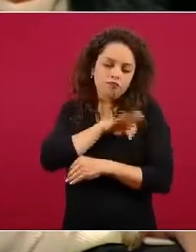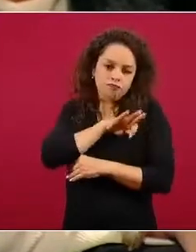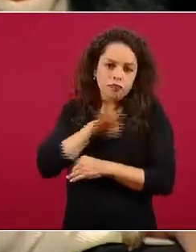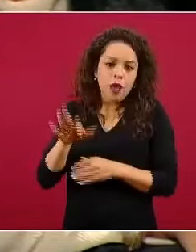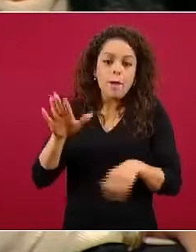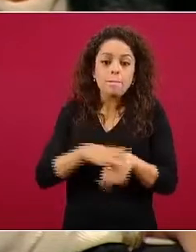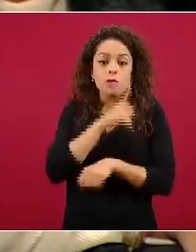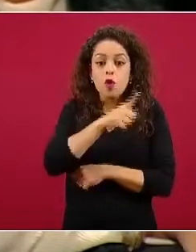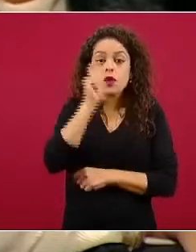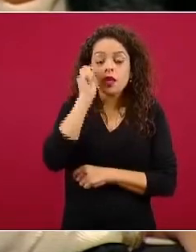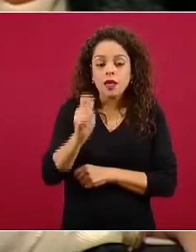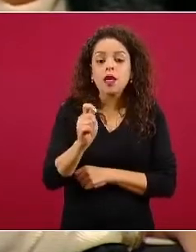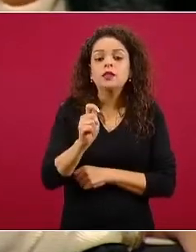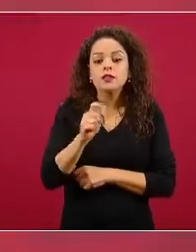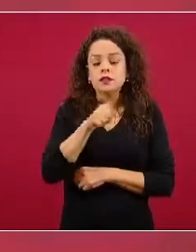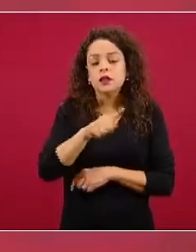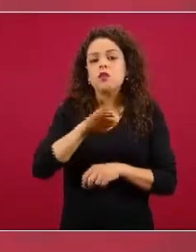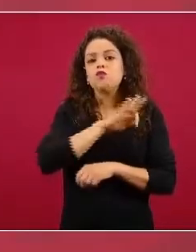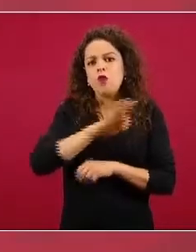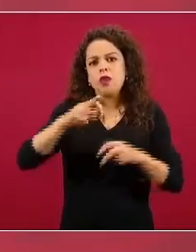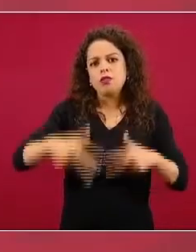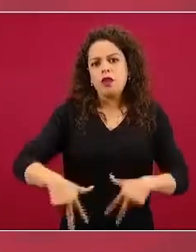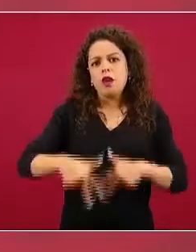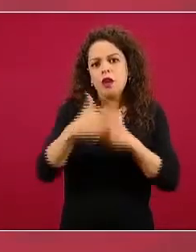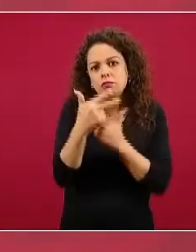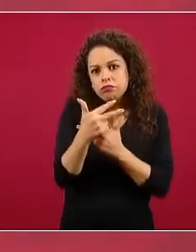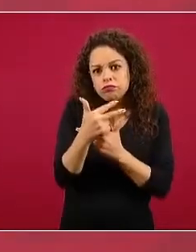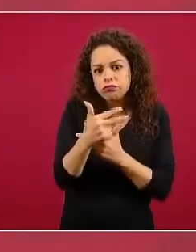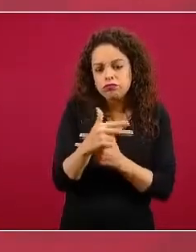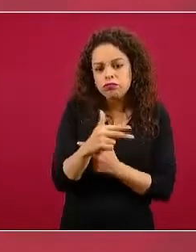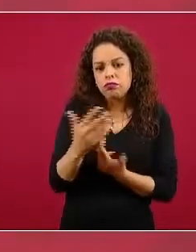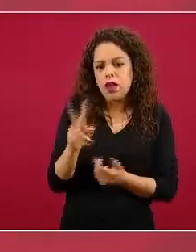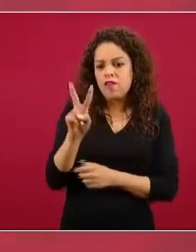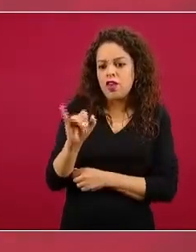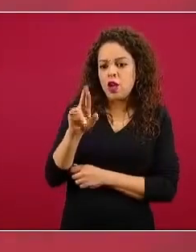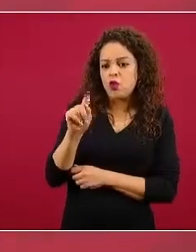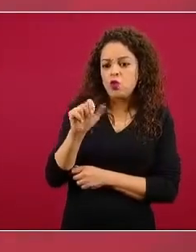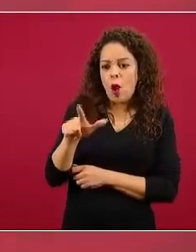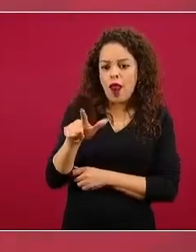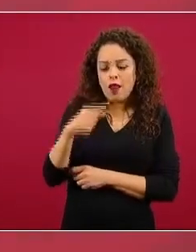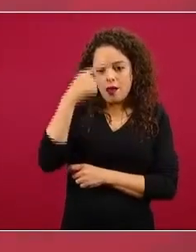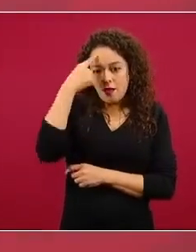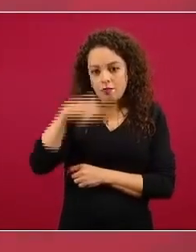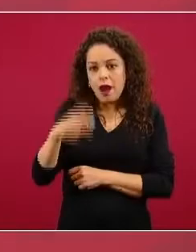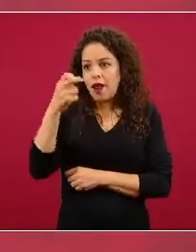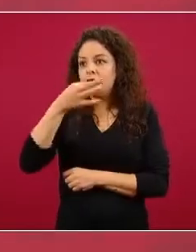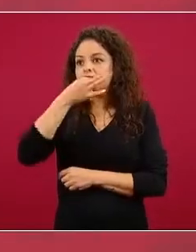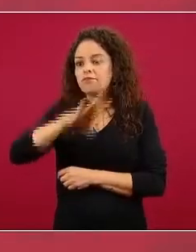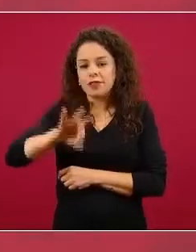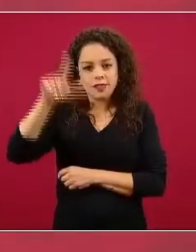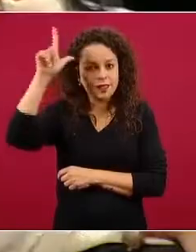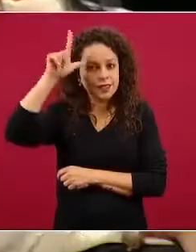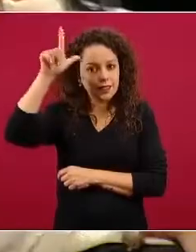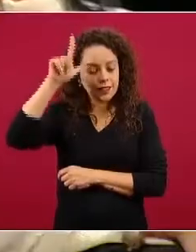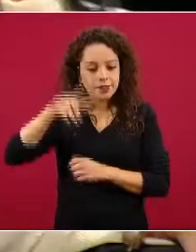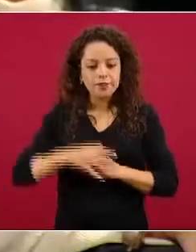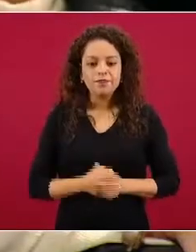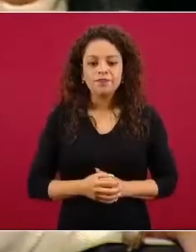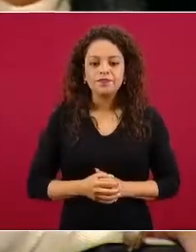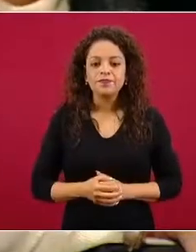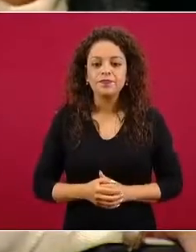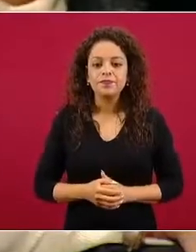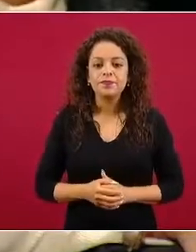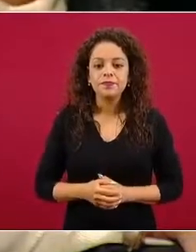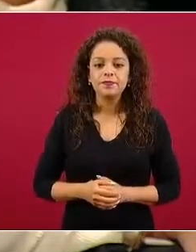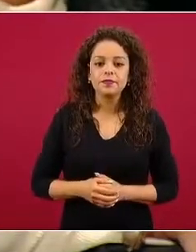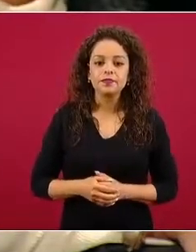los festejos del 12 de diciembre. ¿Qué pasaría si sí está abierta la Basílica de Guadalupe? Ya lo vimos el día